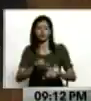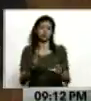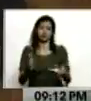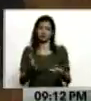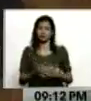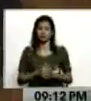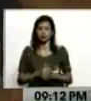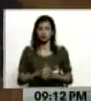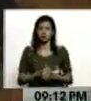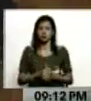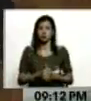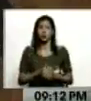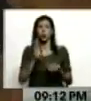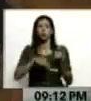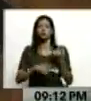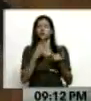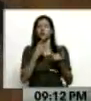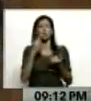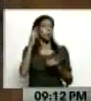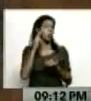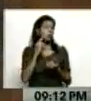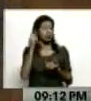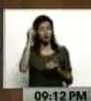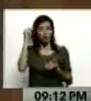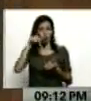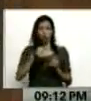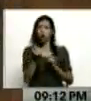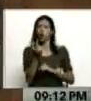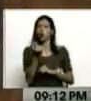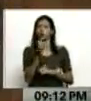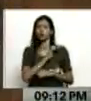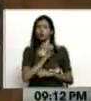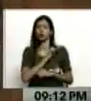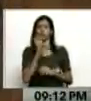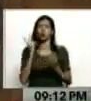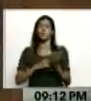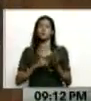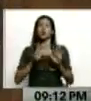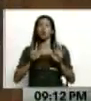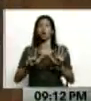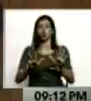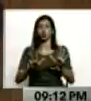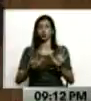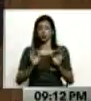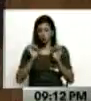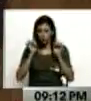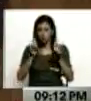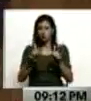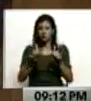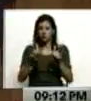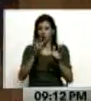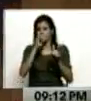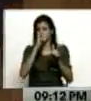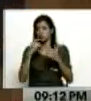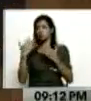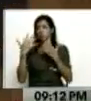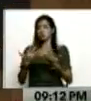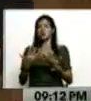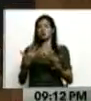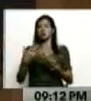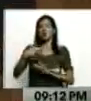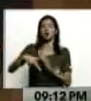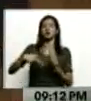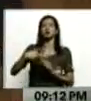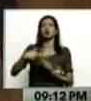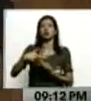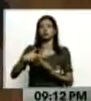todos y termina diciéndonos Bolívar hoy 11 de enero de 2008 Iniciando el décimo